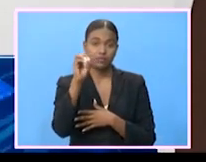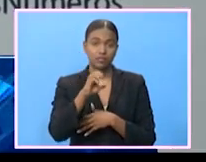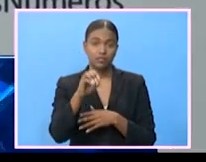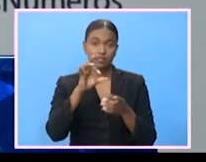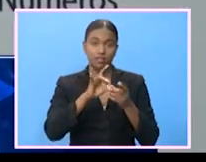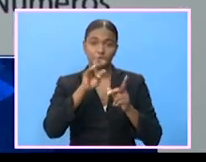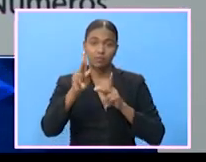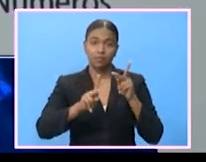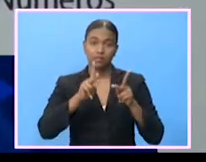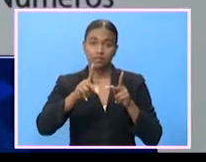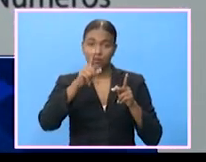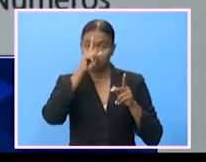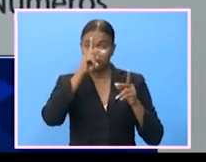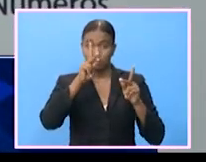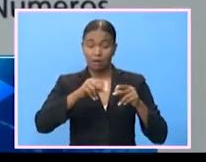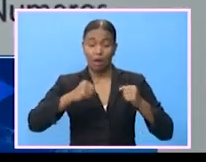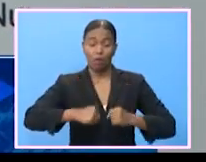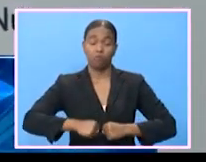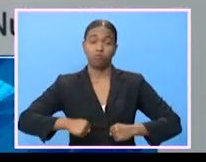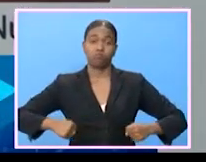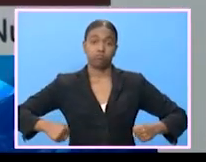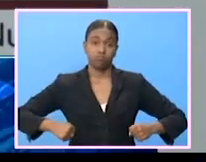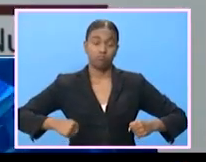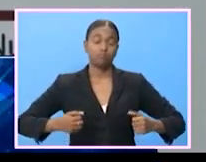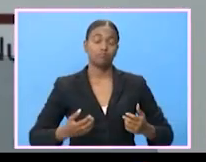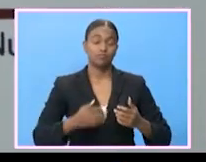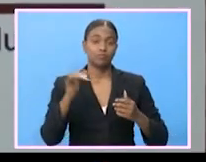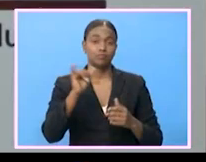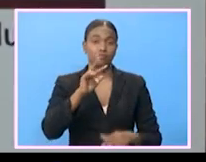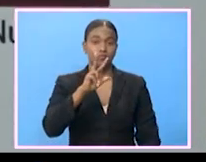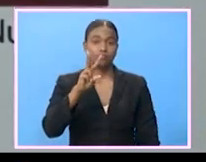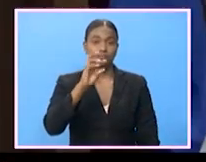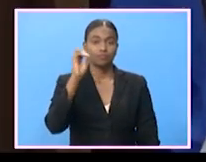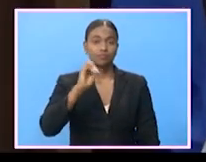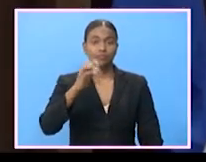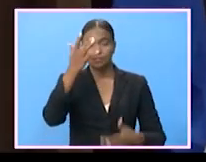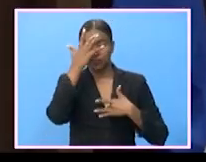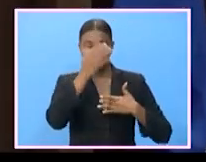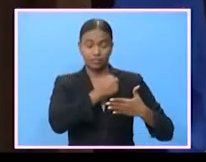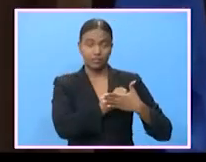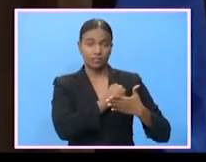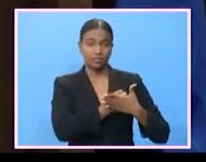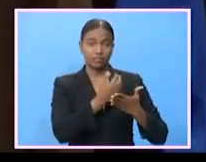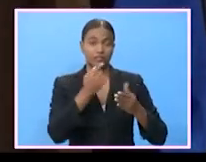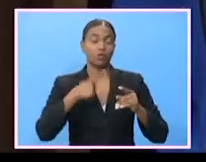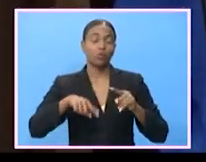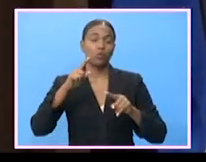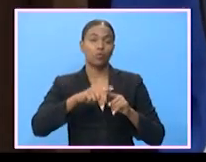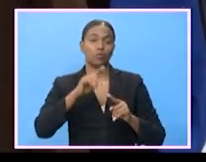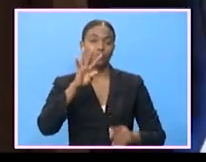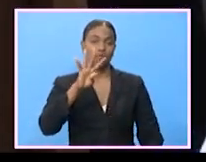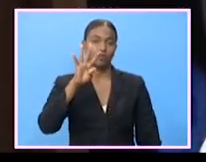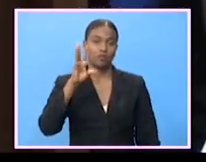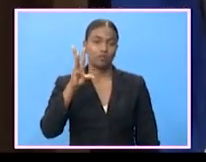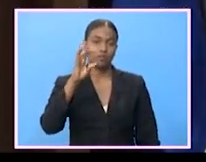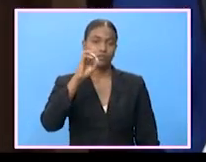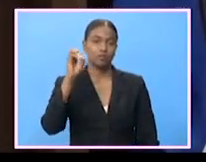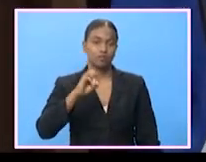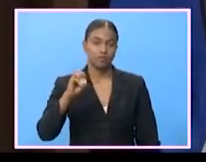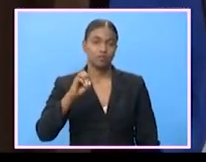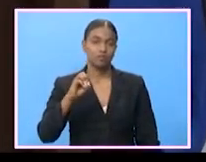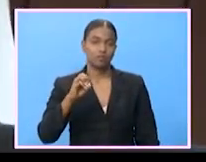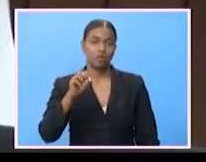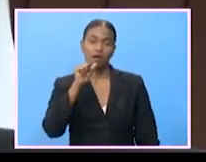70.1% de la población padece sobrepeso y obesidad, el 32% hipertensión, mientras el